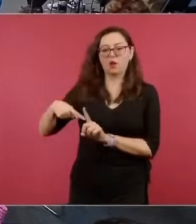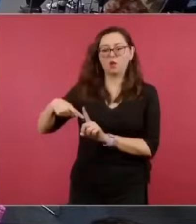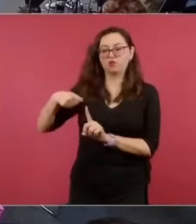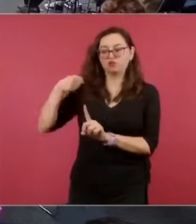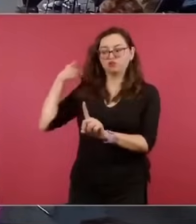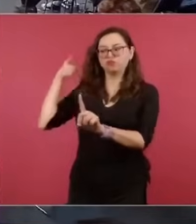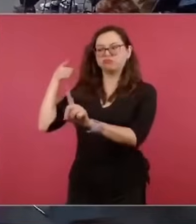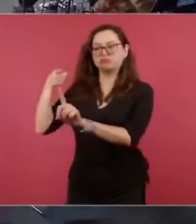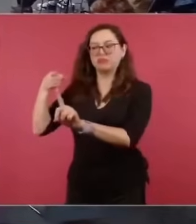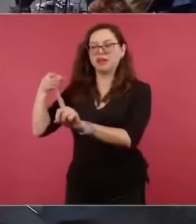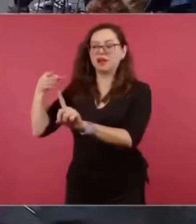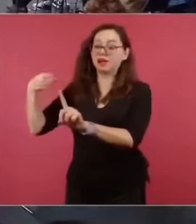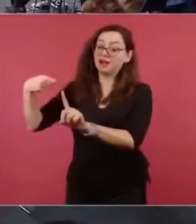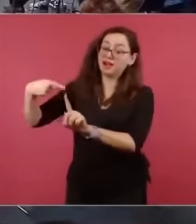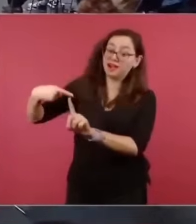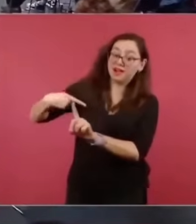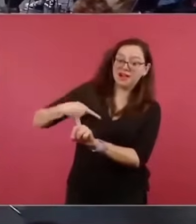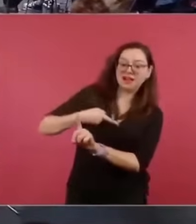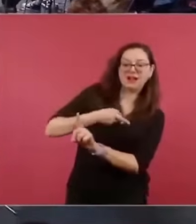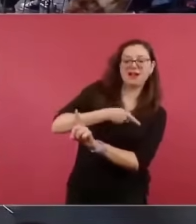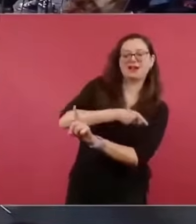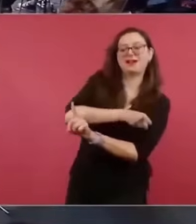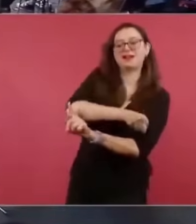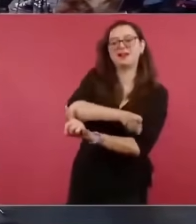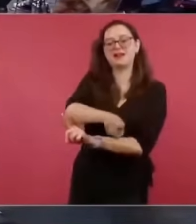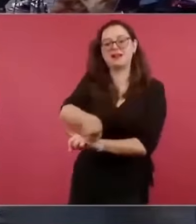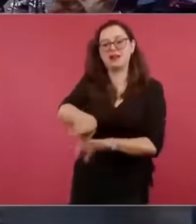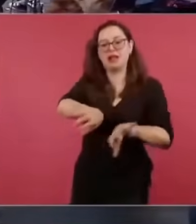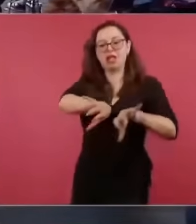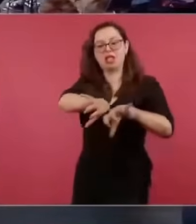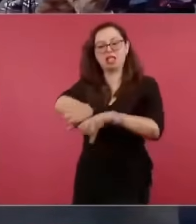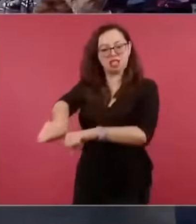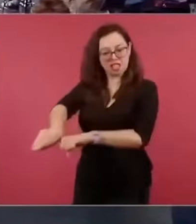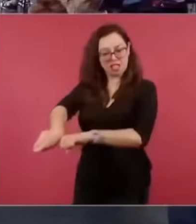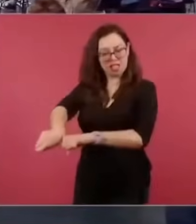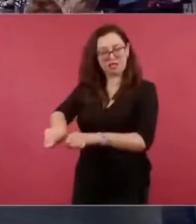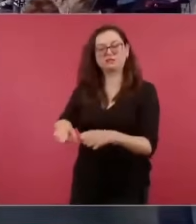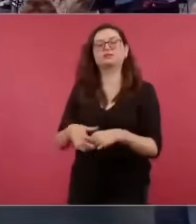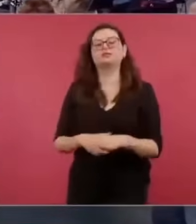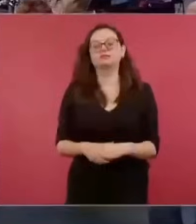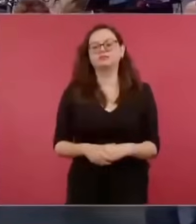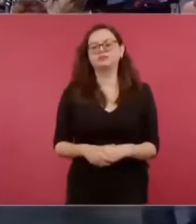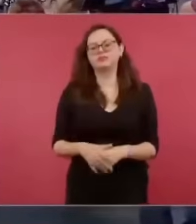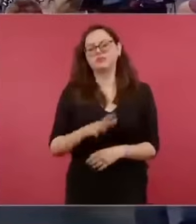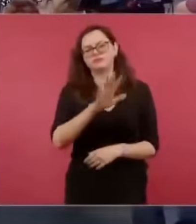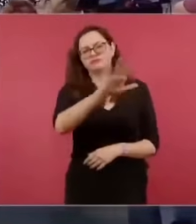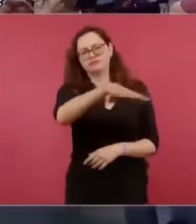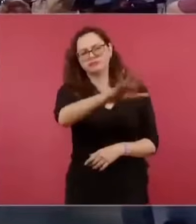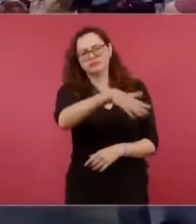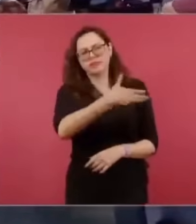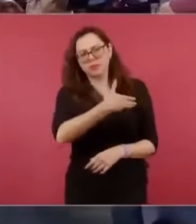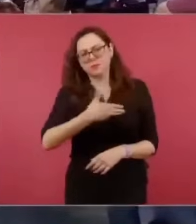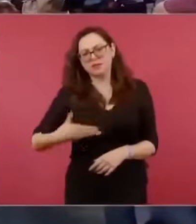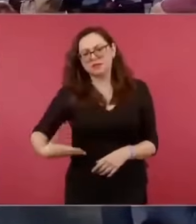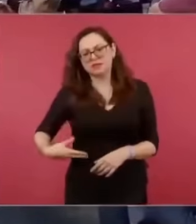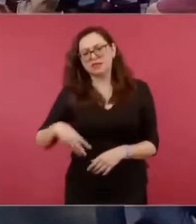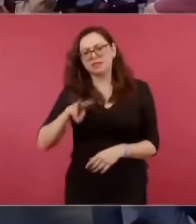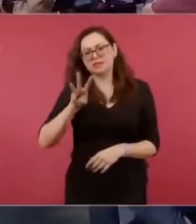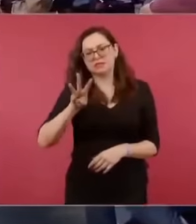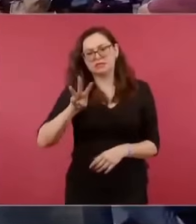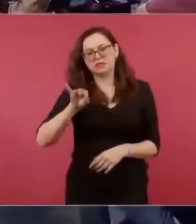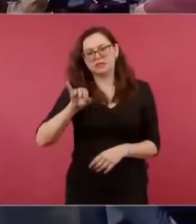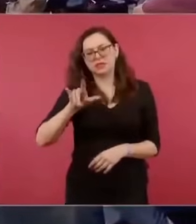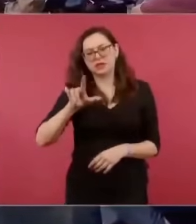le recomienda al presidente Wilson, dice, es sencillo, ya no vamos a volver a leer